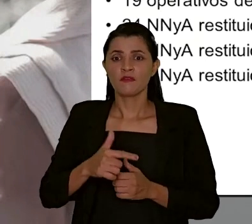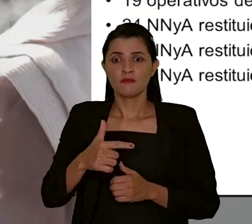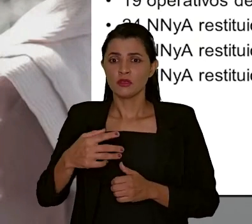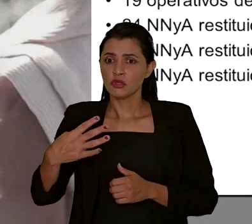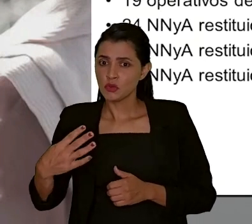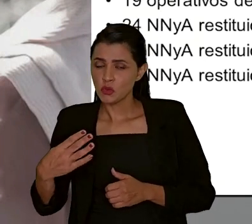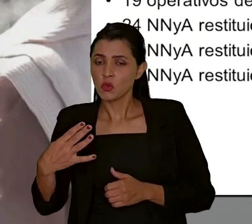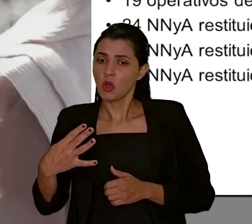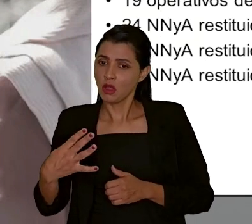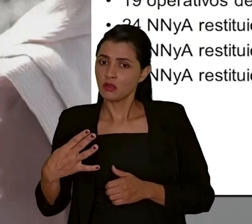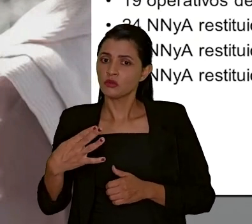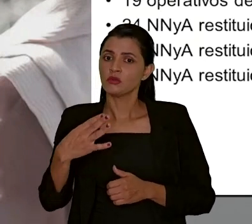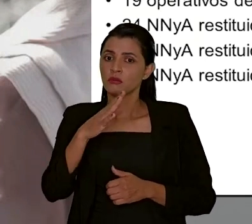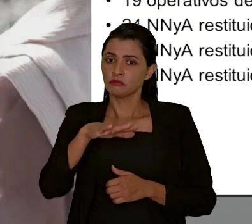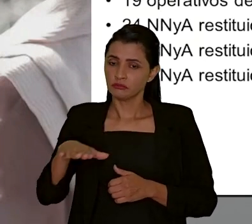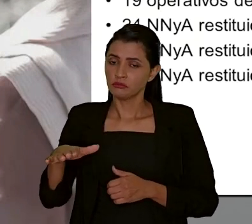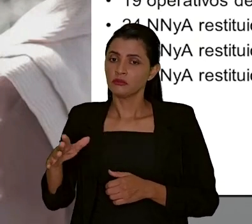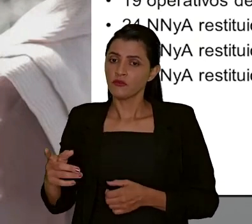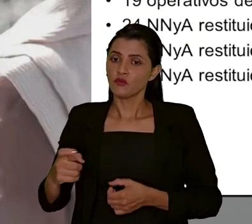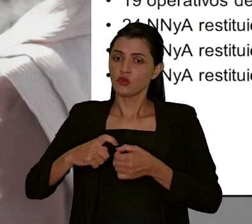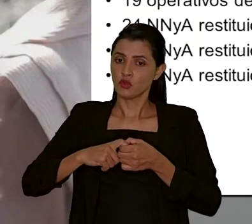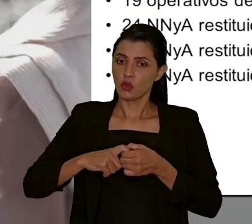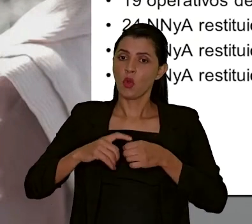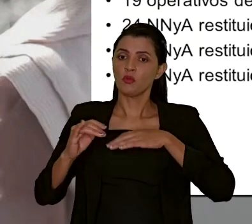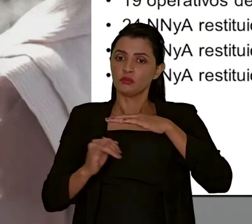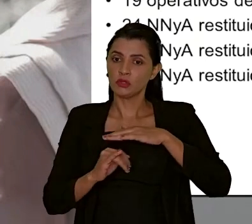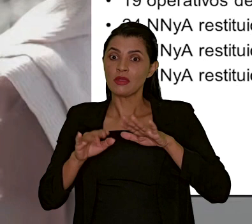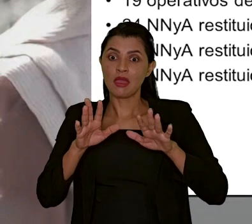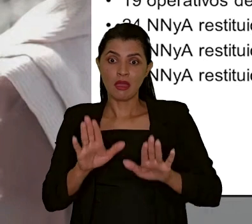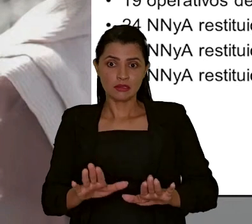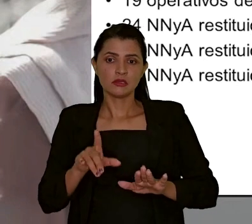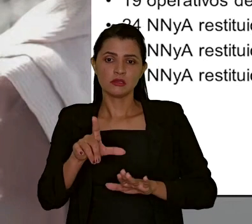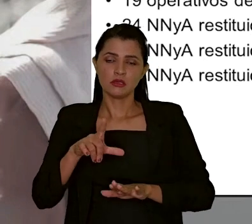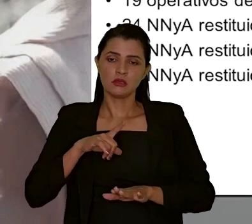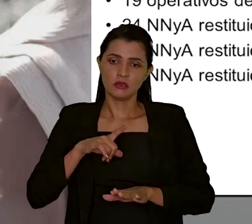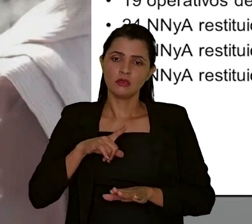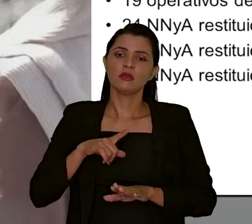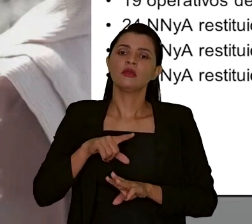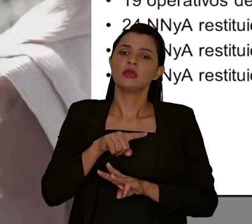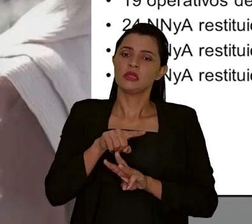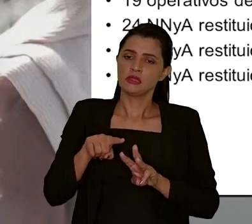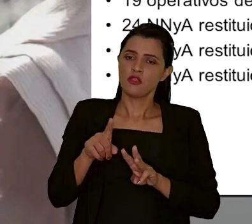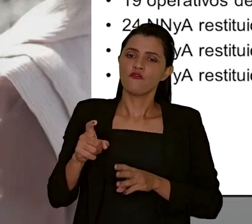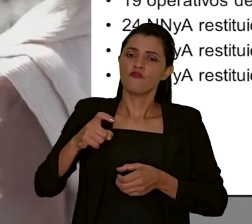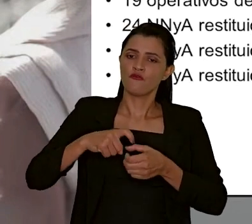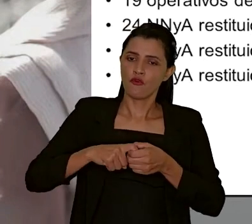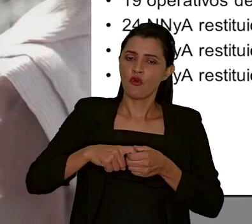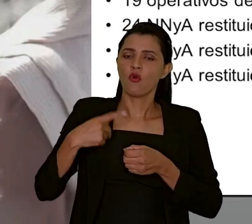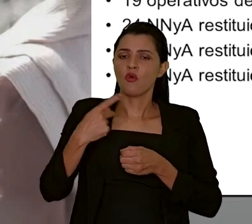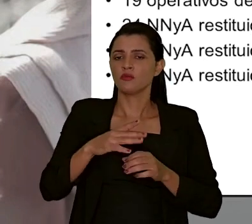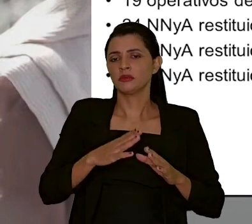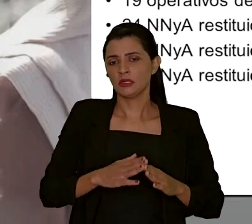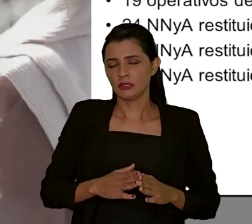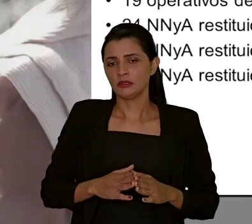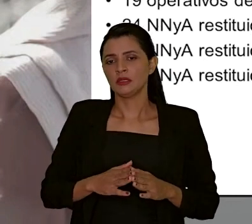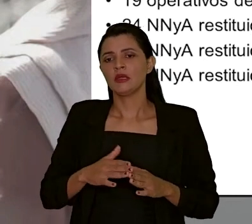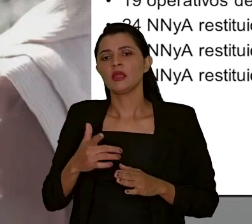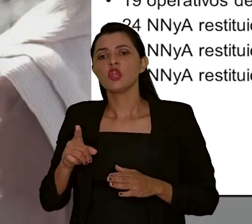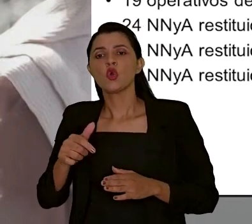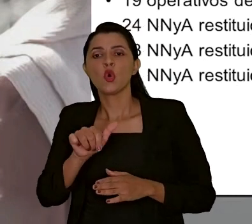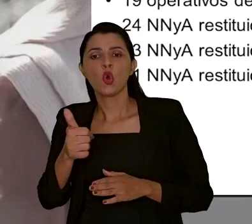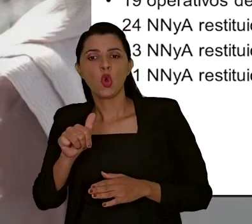24 tenemos restituciones. En este sentido, 13 restituidos a estados extranjeros y